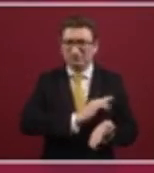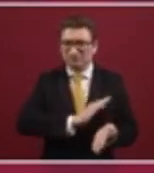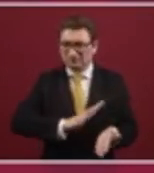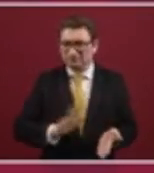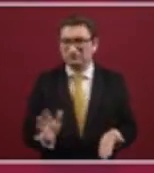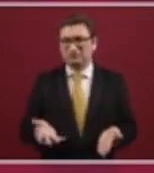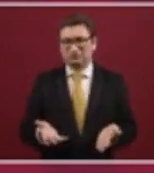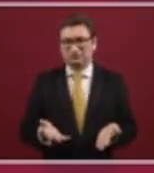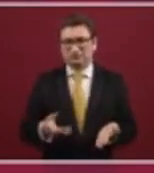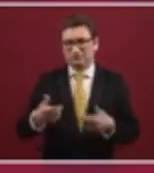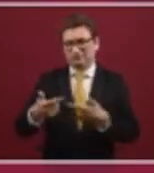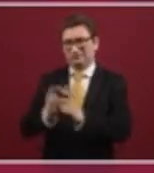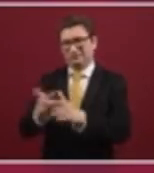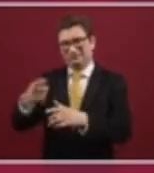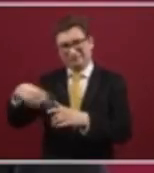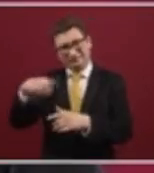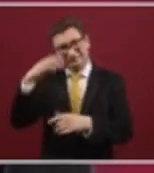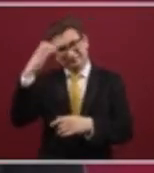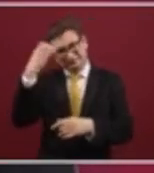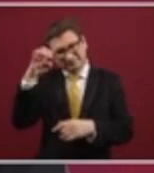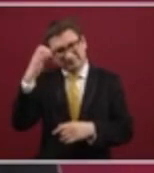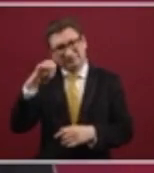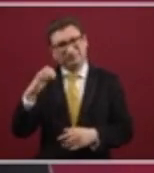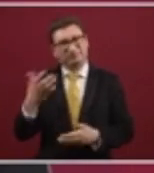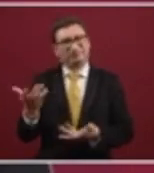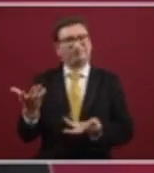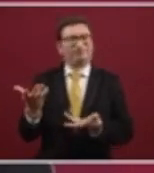¿cómo los expertos